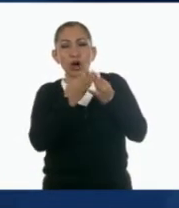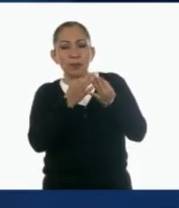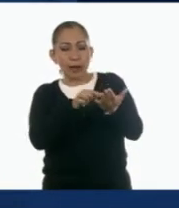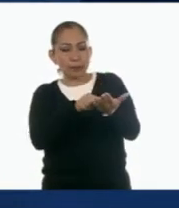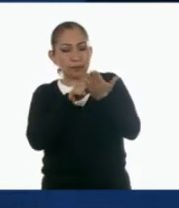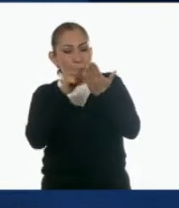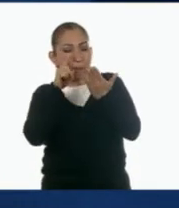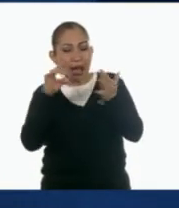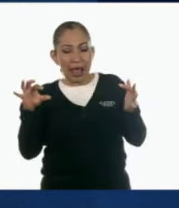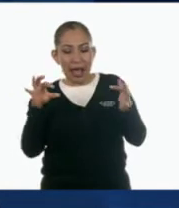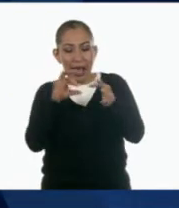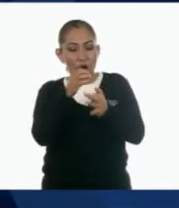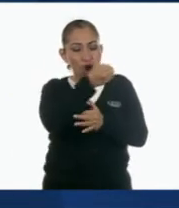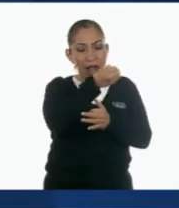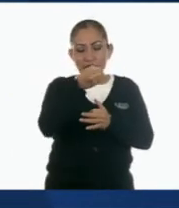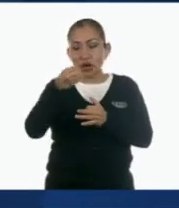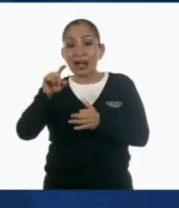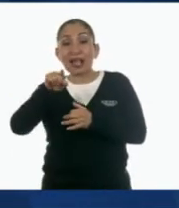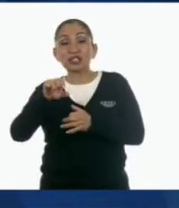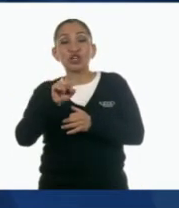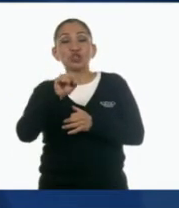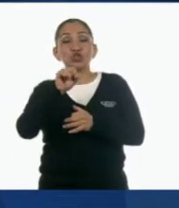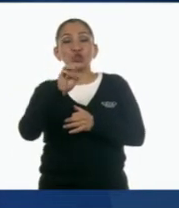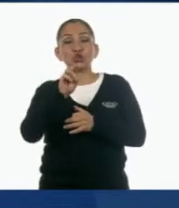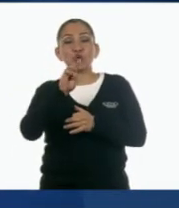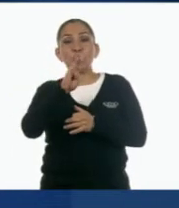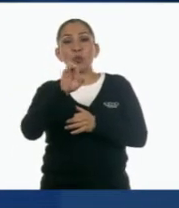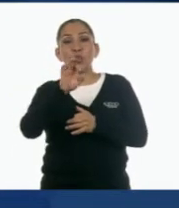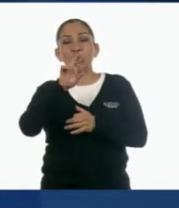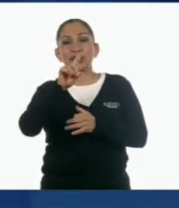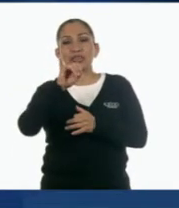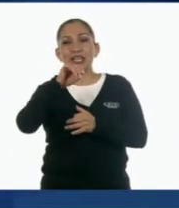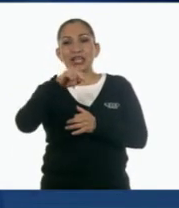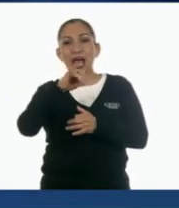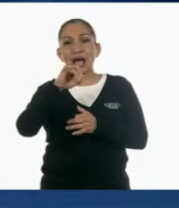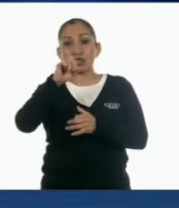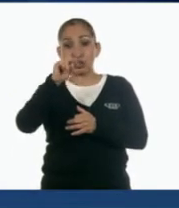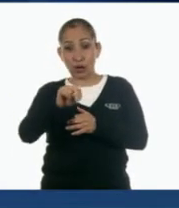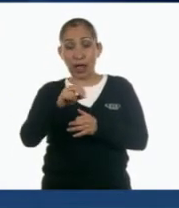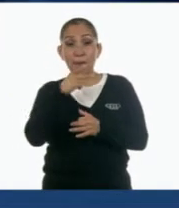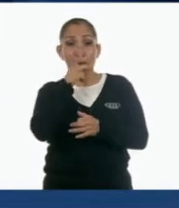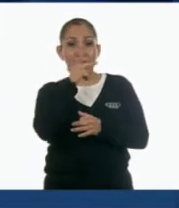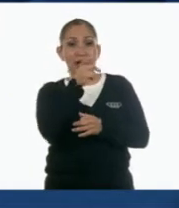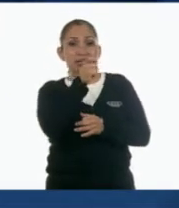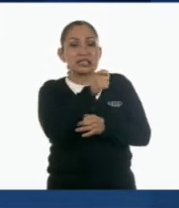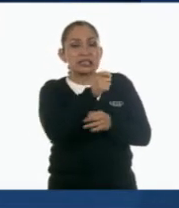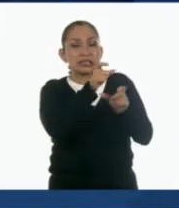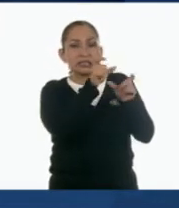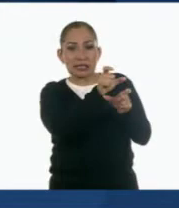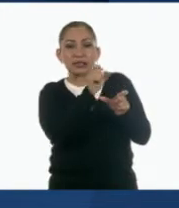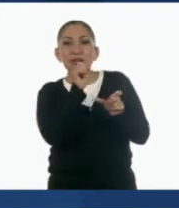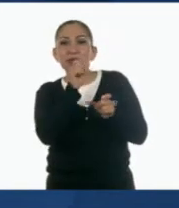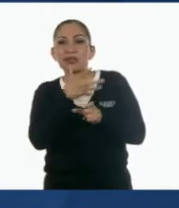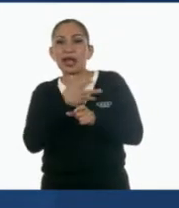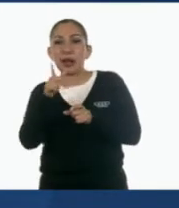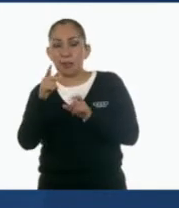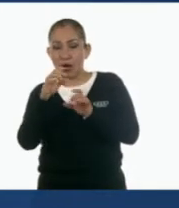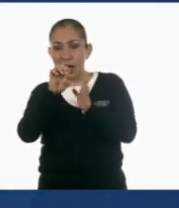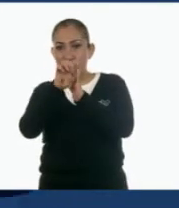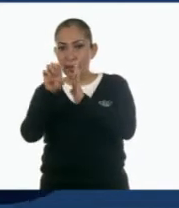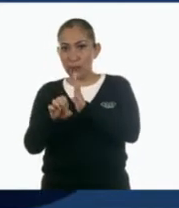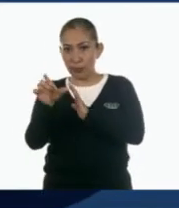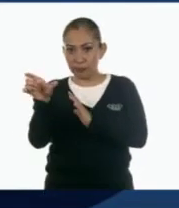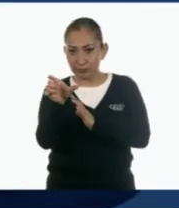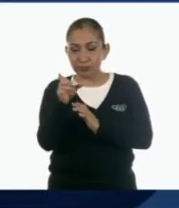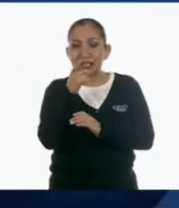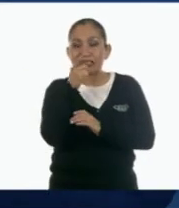dan para relacionar oraciones, que es la subordinación. Está el concepto y también tenemos enfrente el